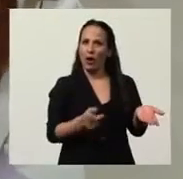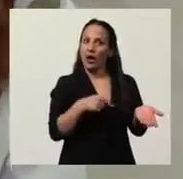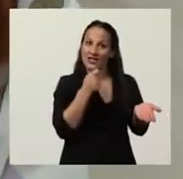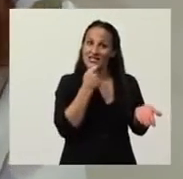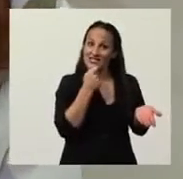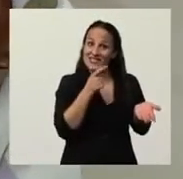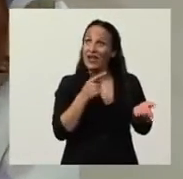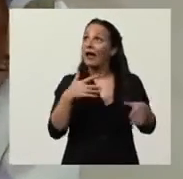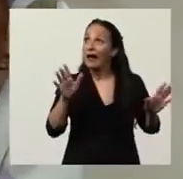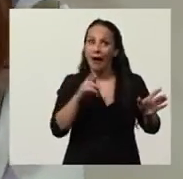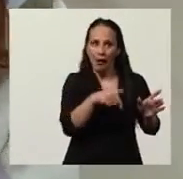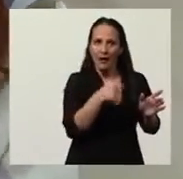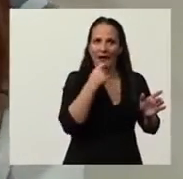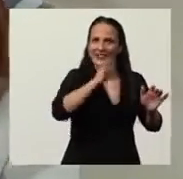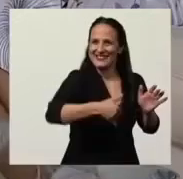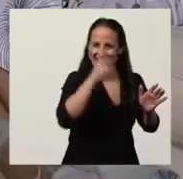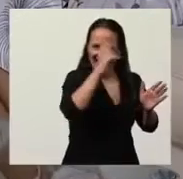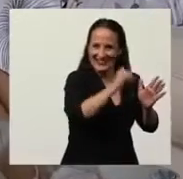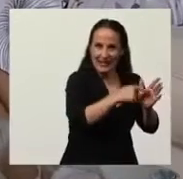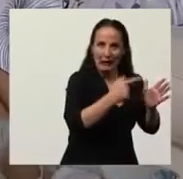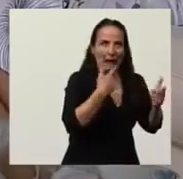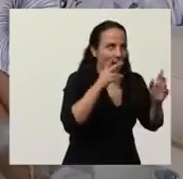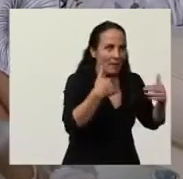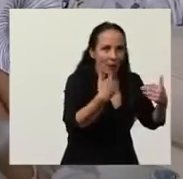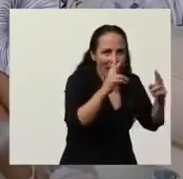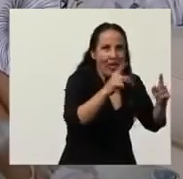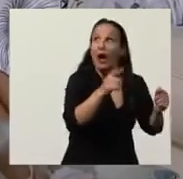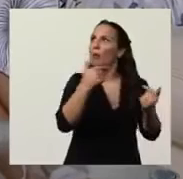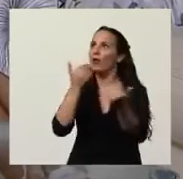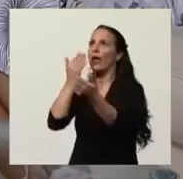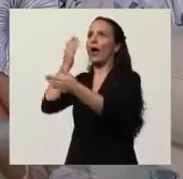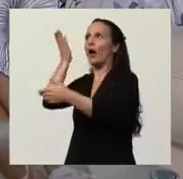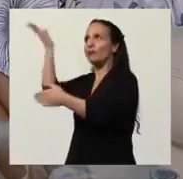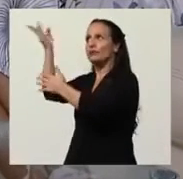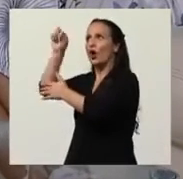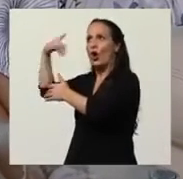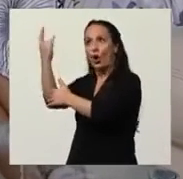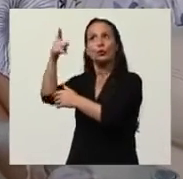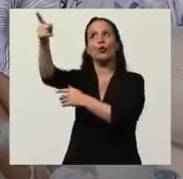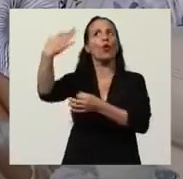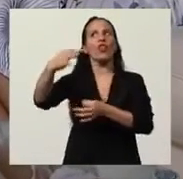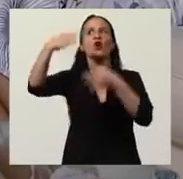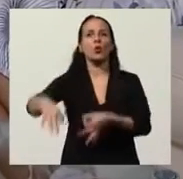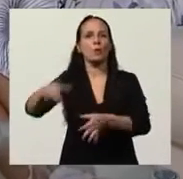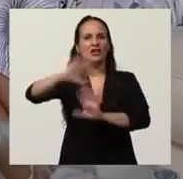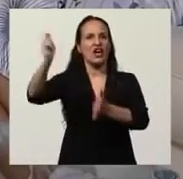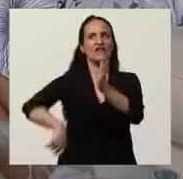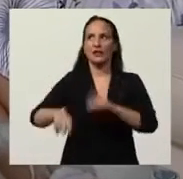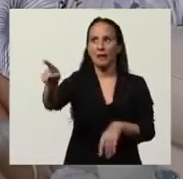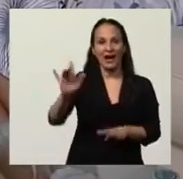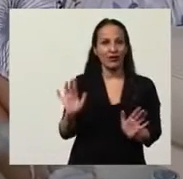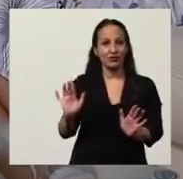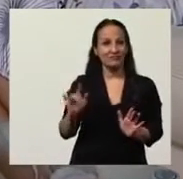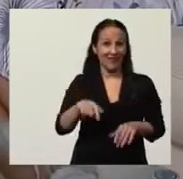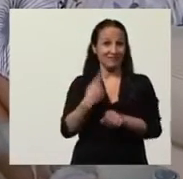ya a los iraníes en naciones unidas que cumplan lo que firmaron que cumplan con el acuerdo de la